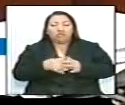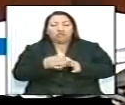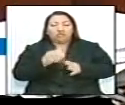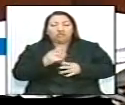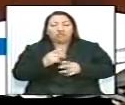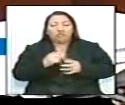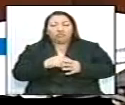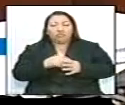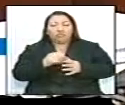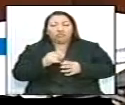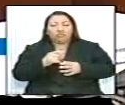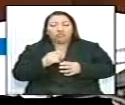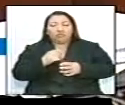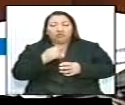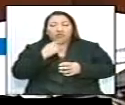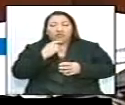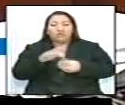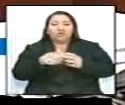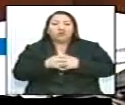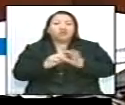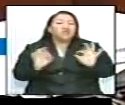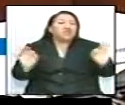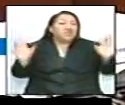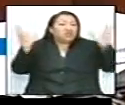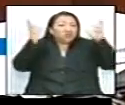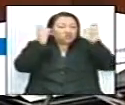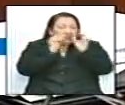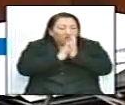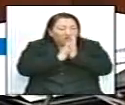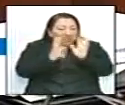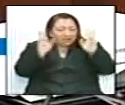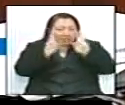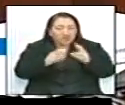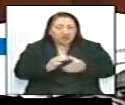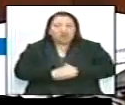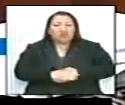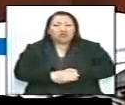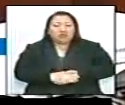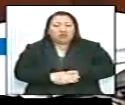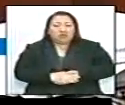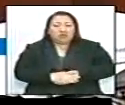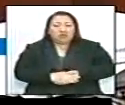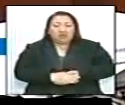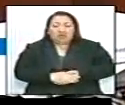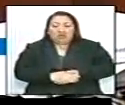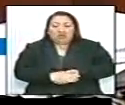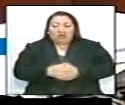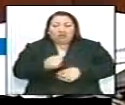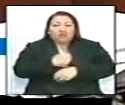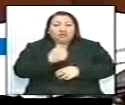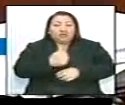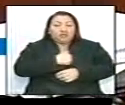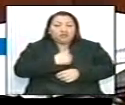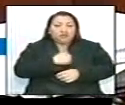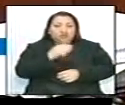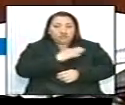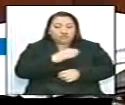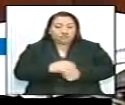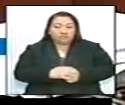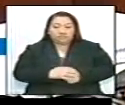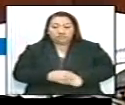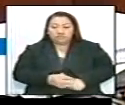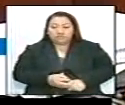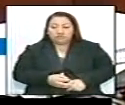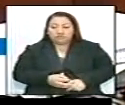uno a condenarlo sin escuchar, sin investigar. Autoridades del propio Estado